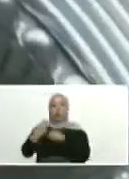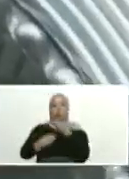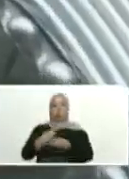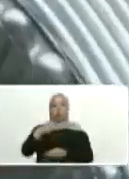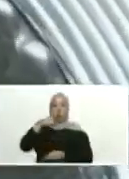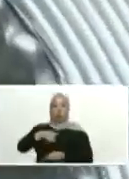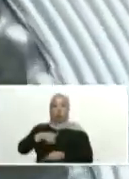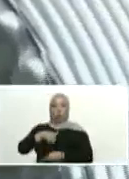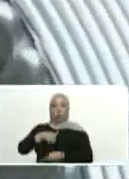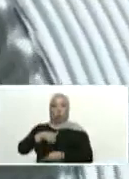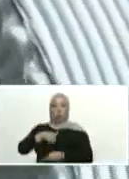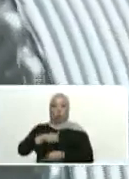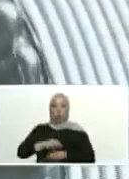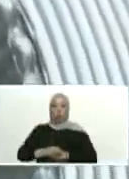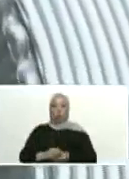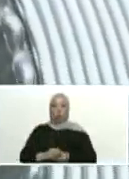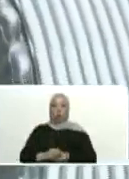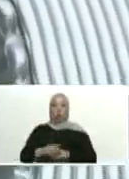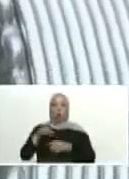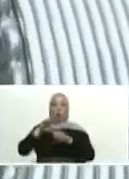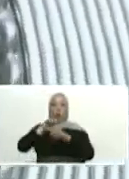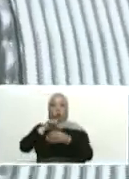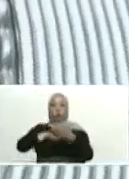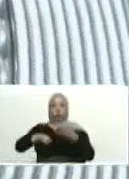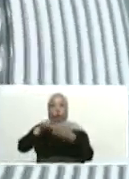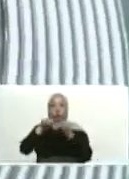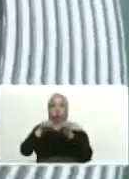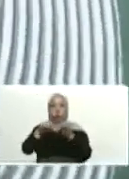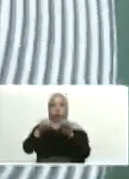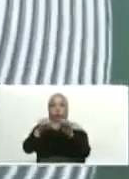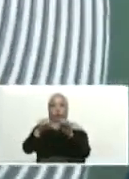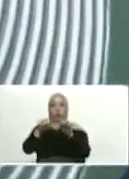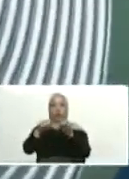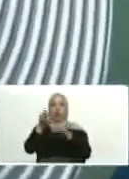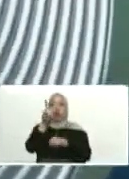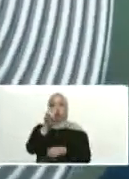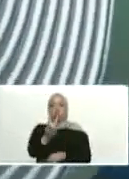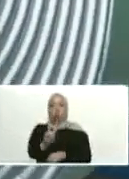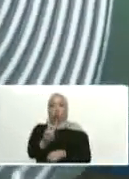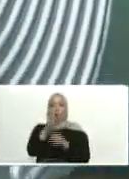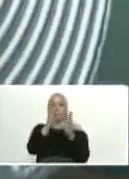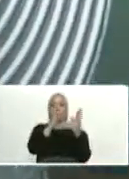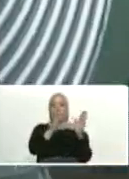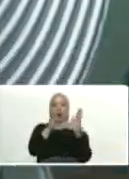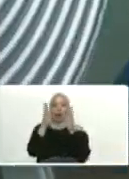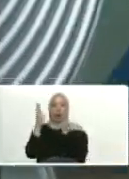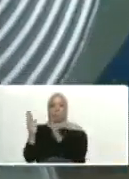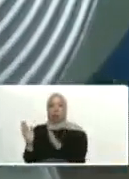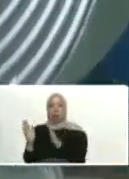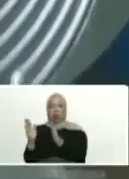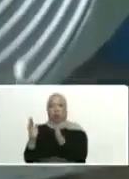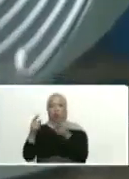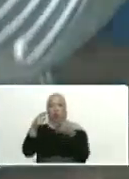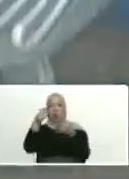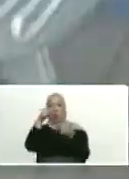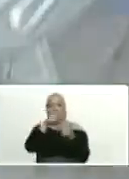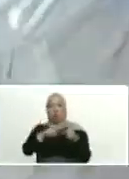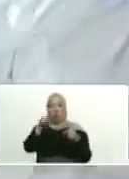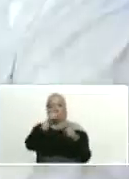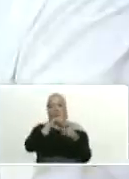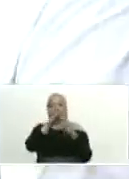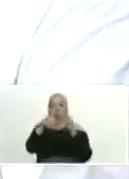esto esto estos codos fijos estos codos vienen dos partes señor presidente esto es un disco y viene acoplado